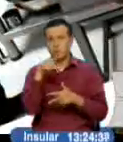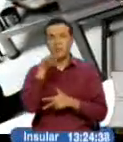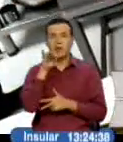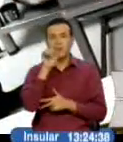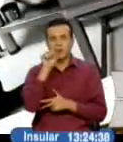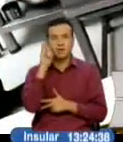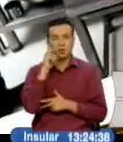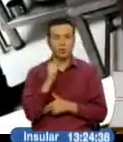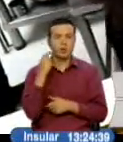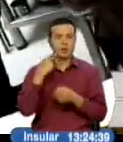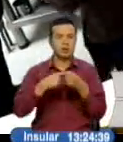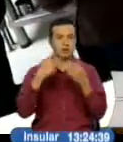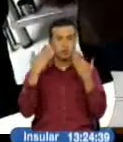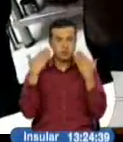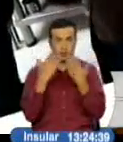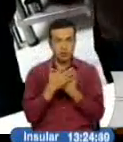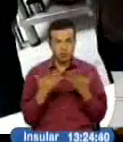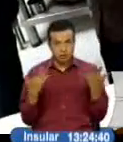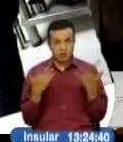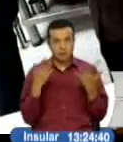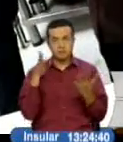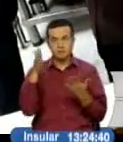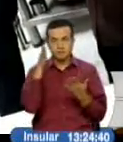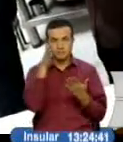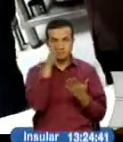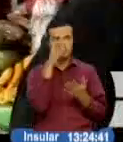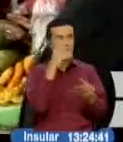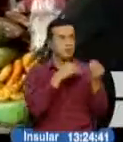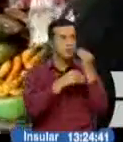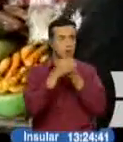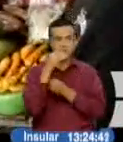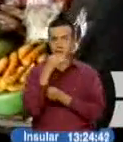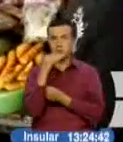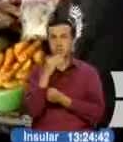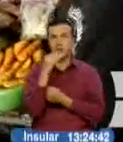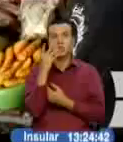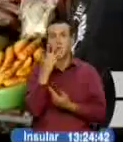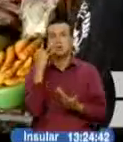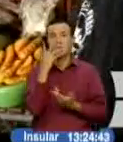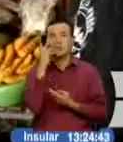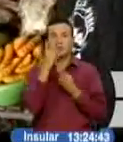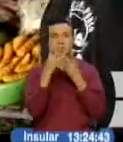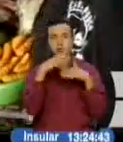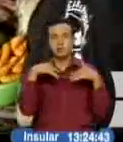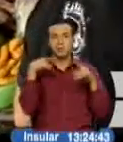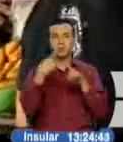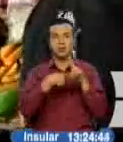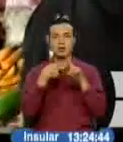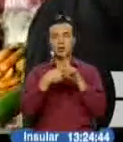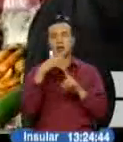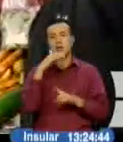Naranjal, Cuenca, Quito y Guayaquil fueron parte de su tour gastronómico. En esta última, visitaron el mercado